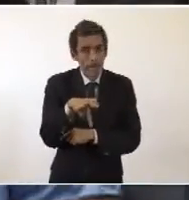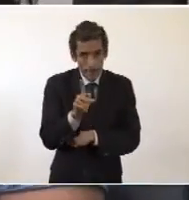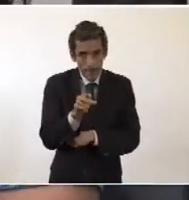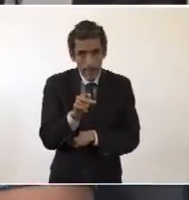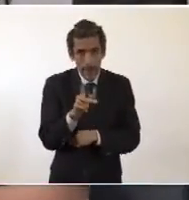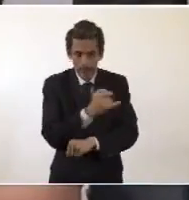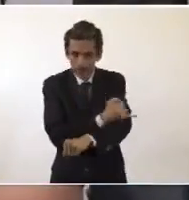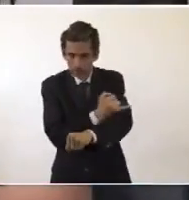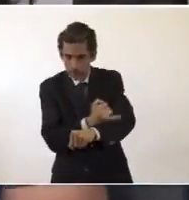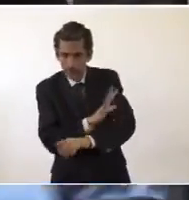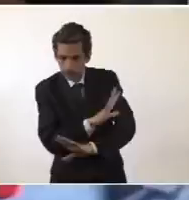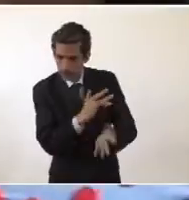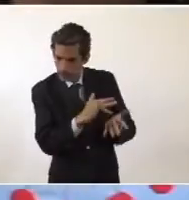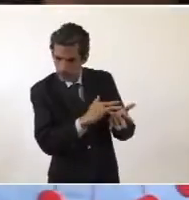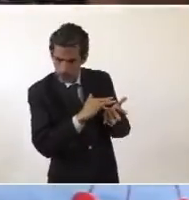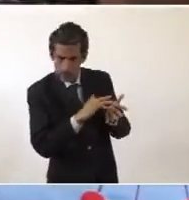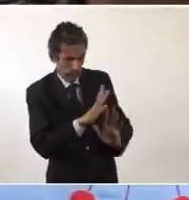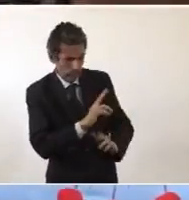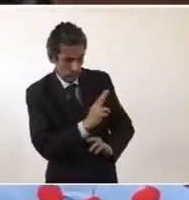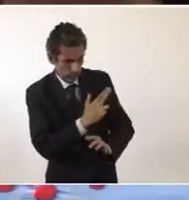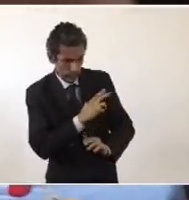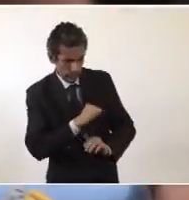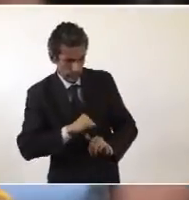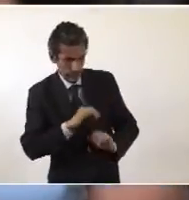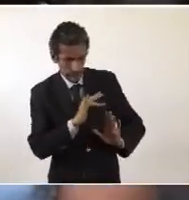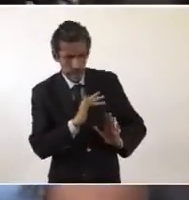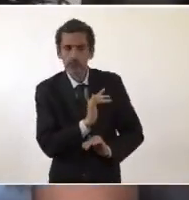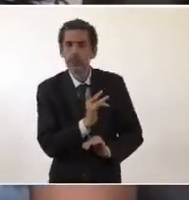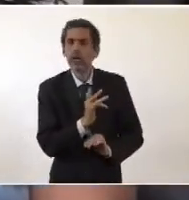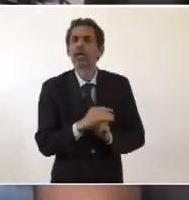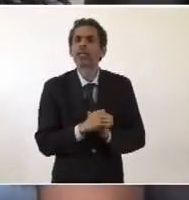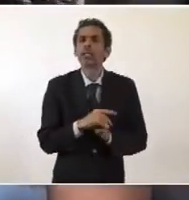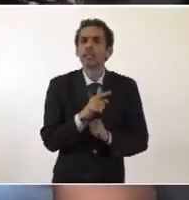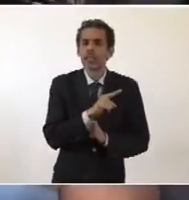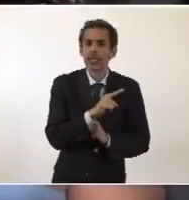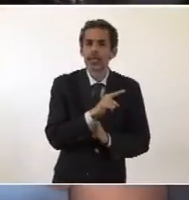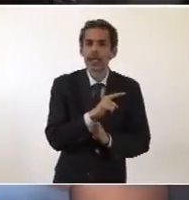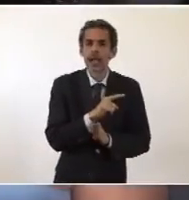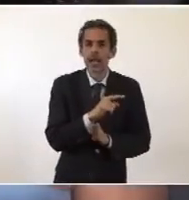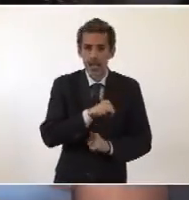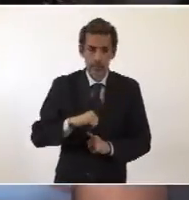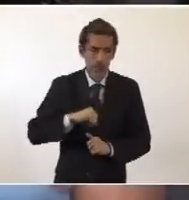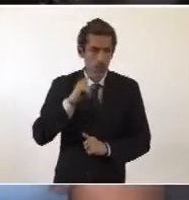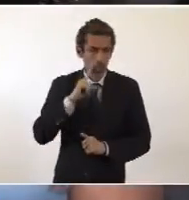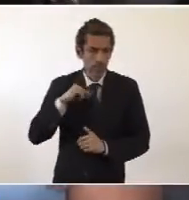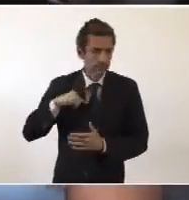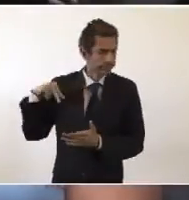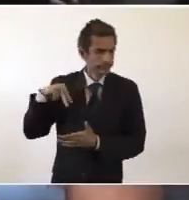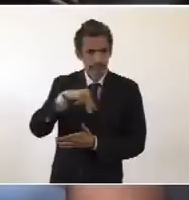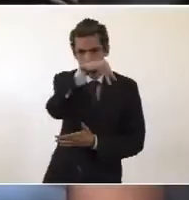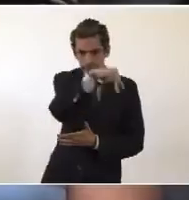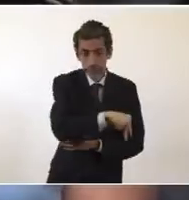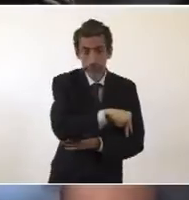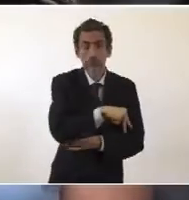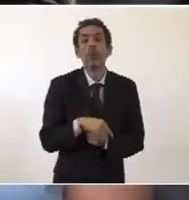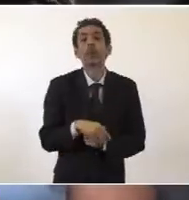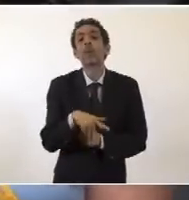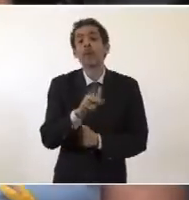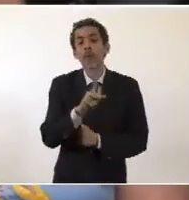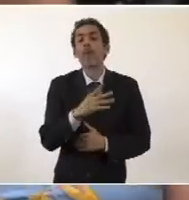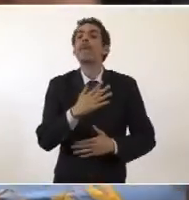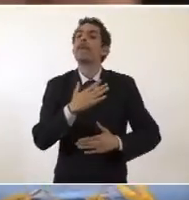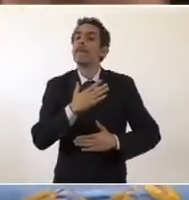alcaldía de Iztapalapa, quien agradecemos porque estuvo ahí ella personalmente, pero también pues depende